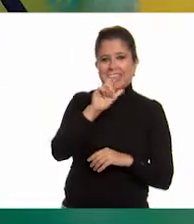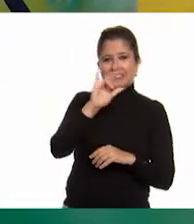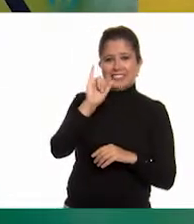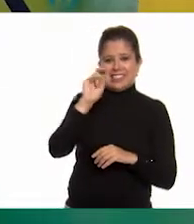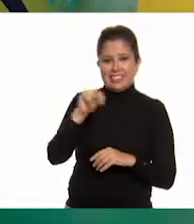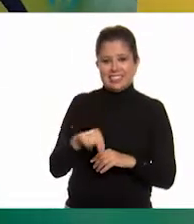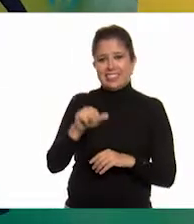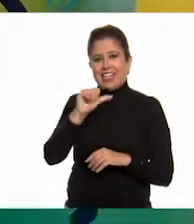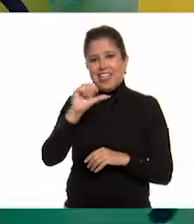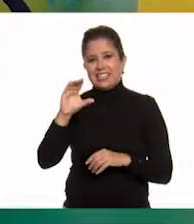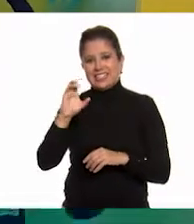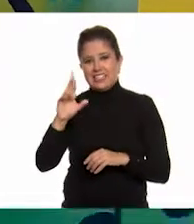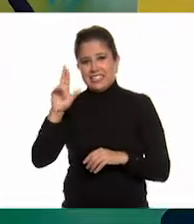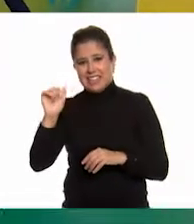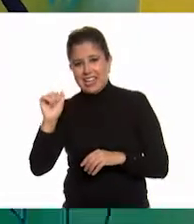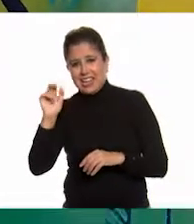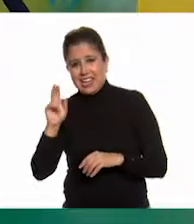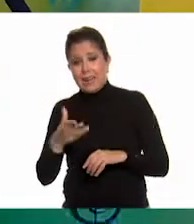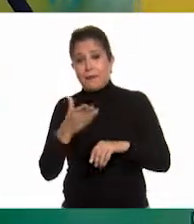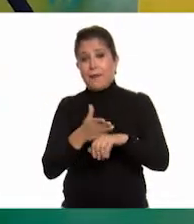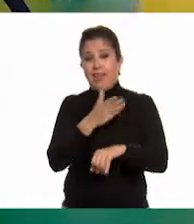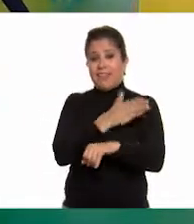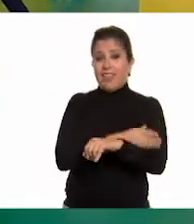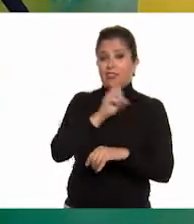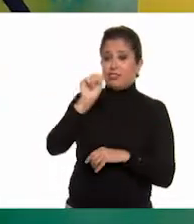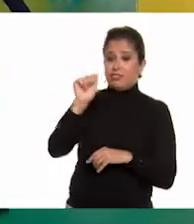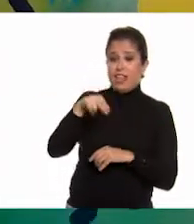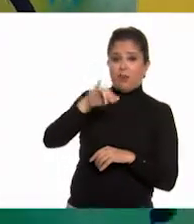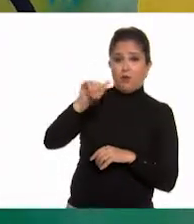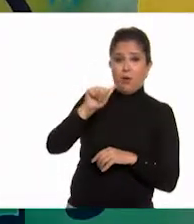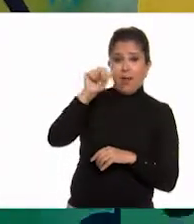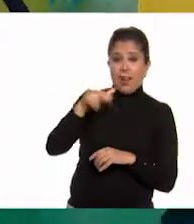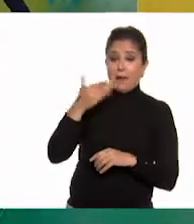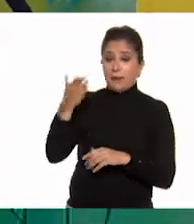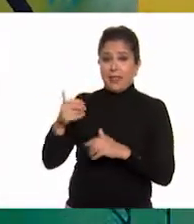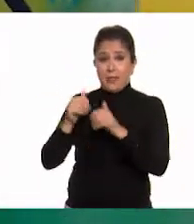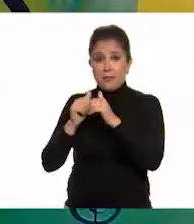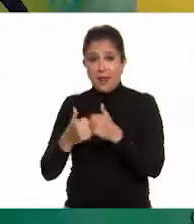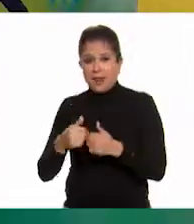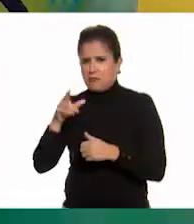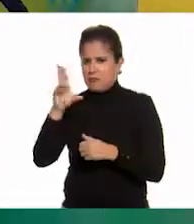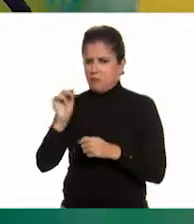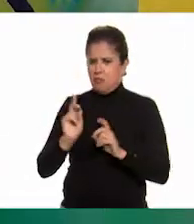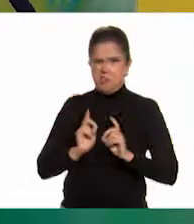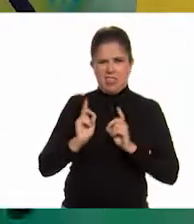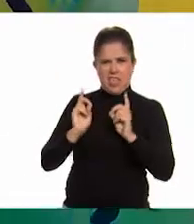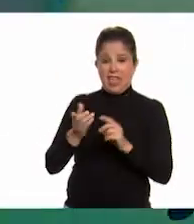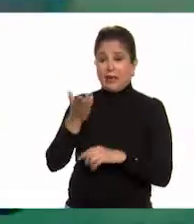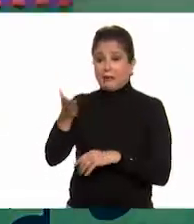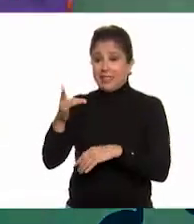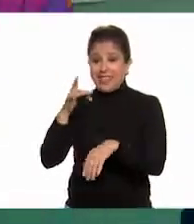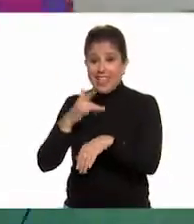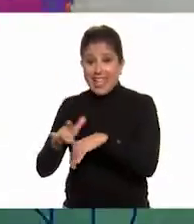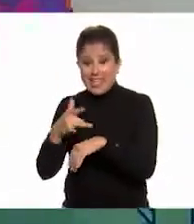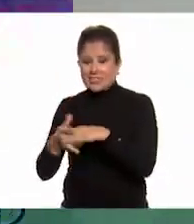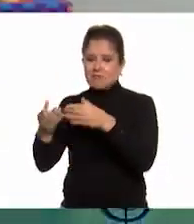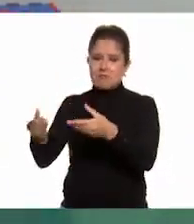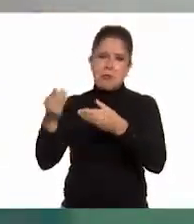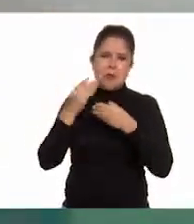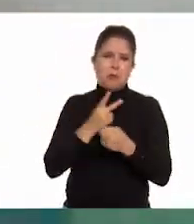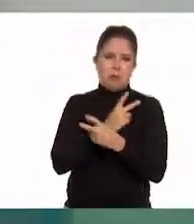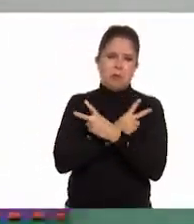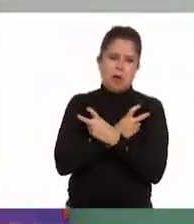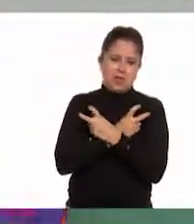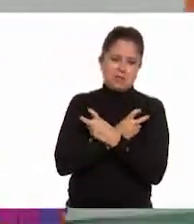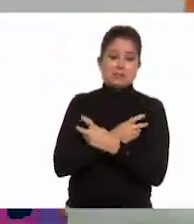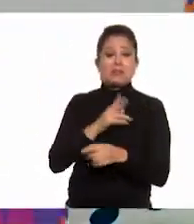Acerrín, acerrán, los maderos de San Juan. Piden pan, no les dan. Piden queso, les das hueso. Y